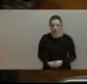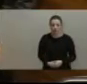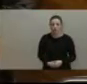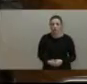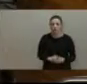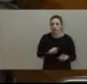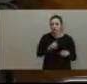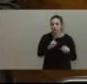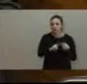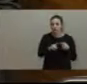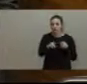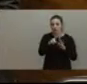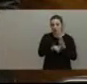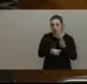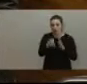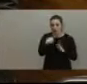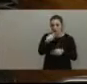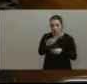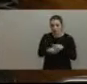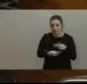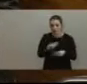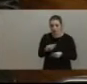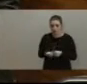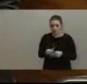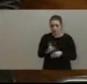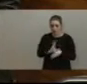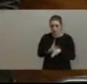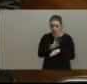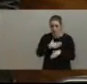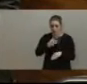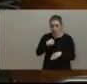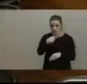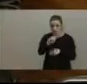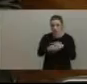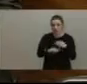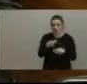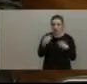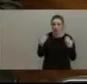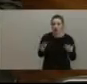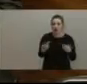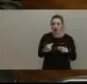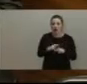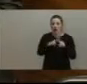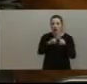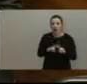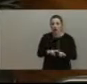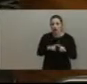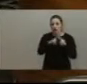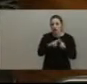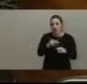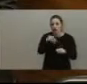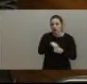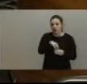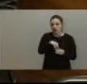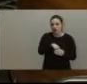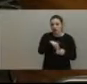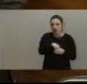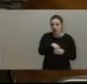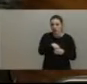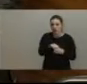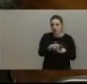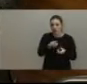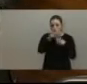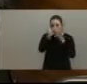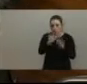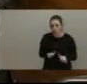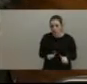la primera medida que hemos tomado o que ha tomado nuestra consejería ha sido analizar el contenido de dicho informe,